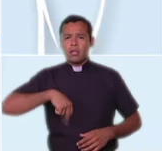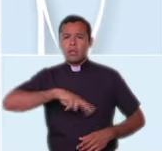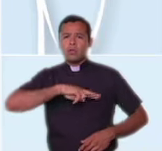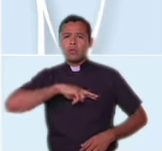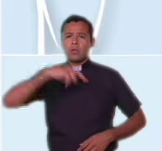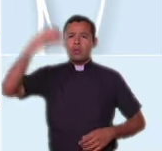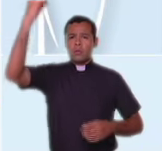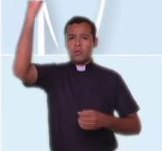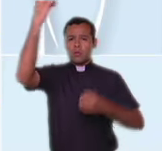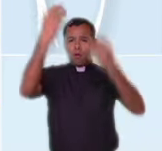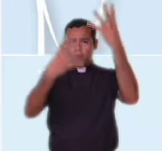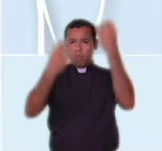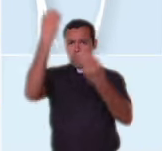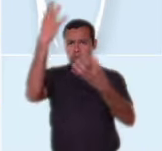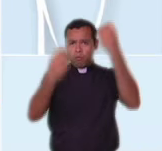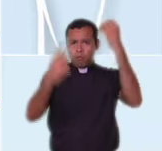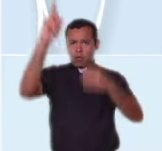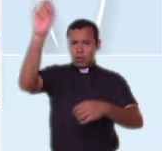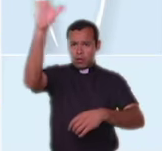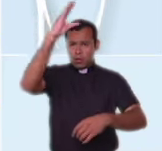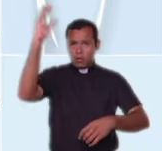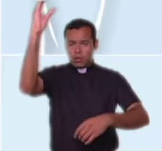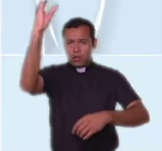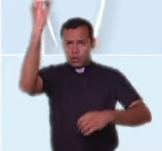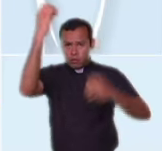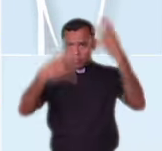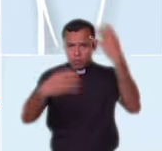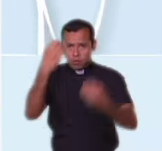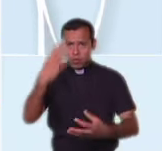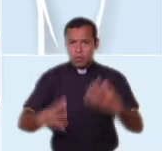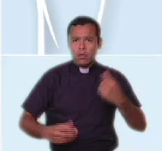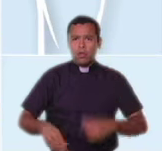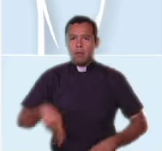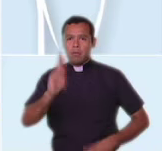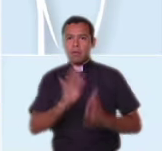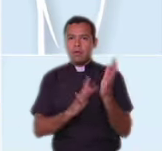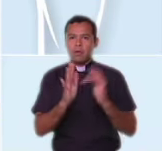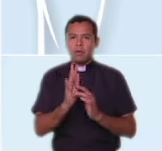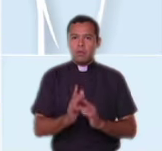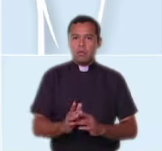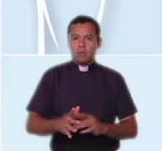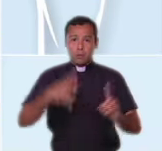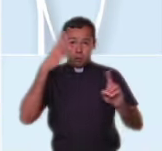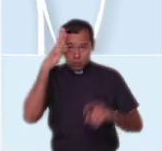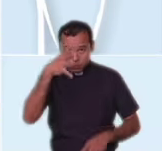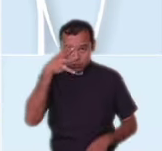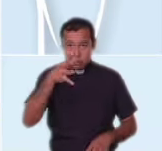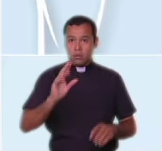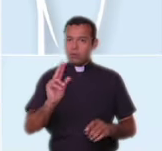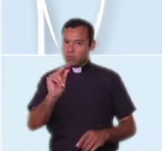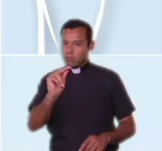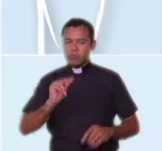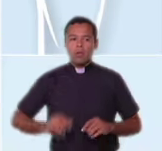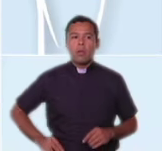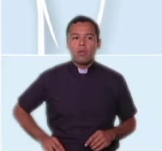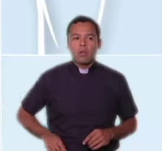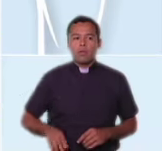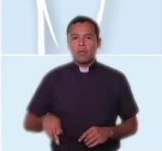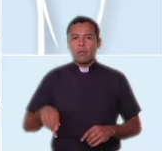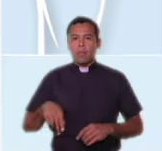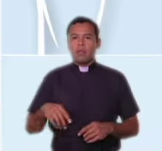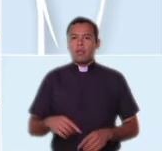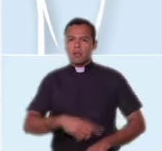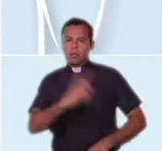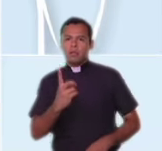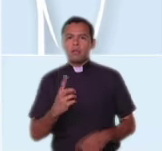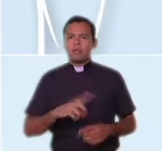Pero Jesús se volvió hacia ellos y los reprendió. Después se fueron a otra aldea. Mientras iba de camino, alguien le dijo a